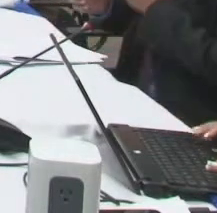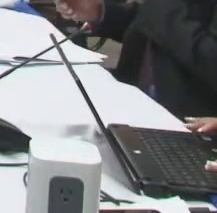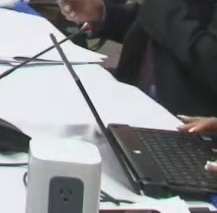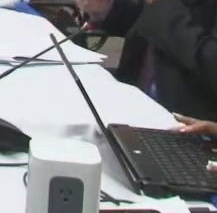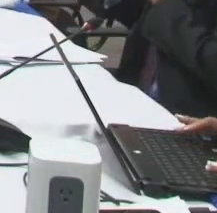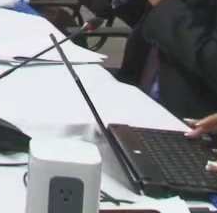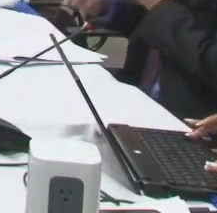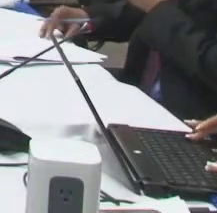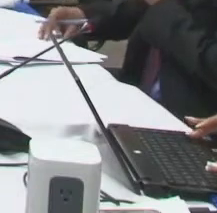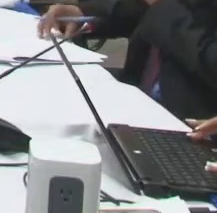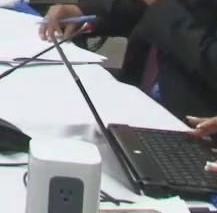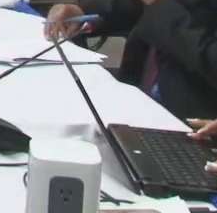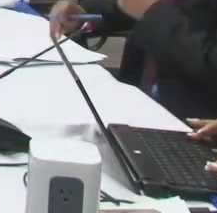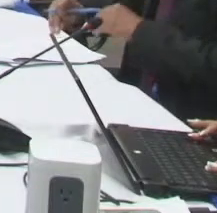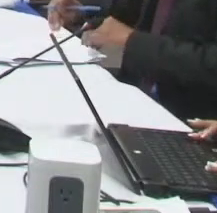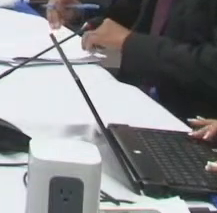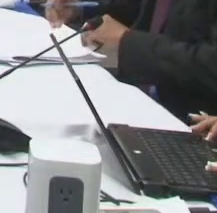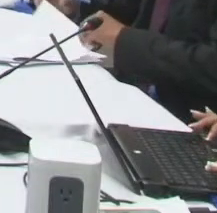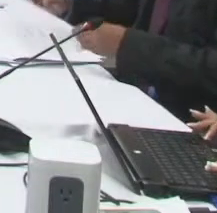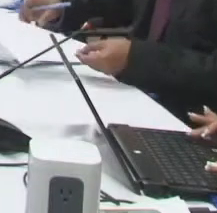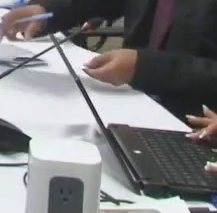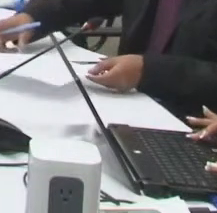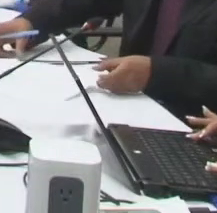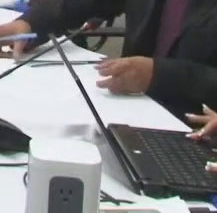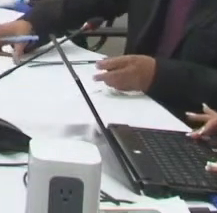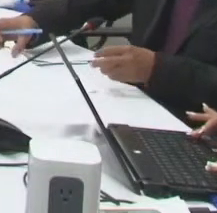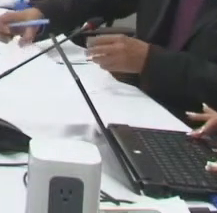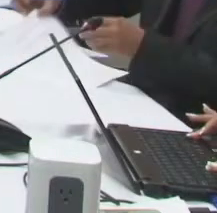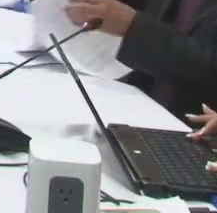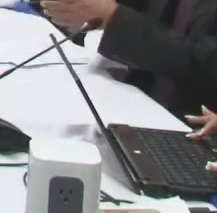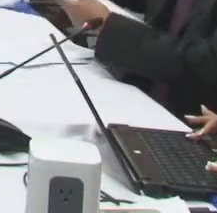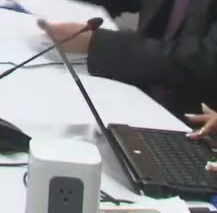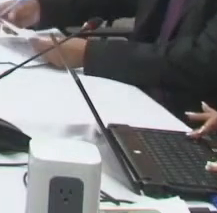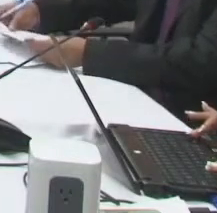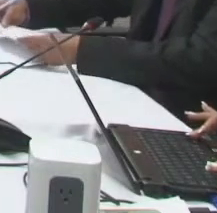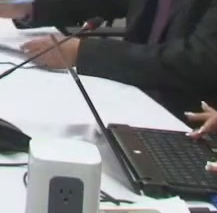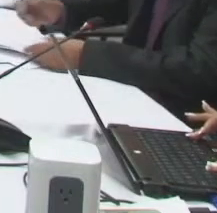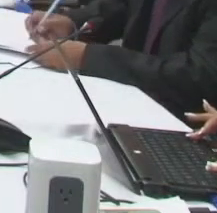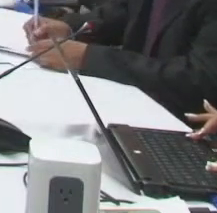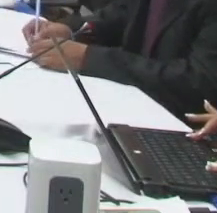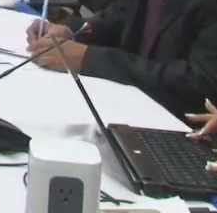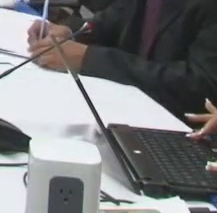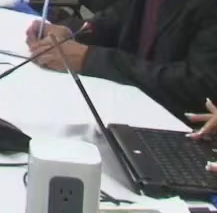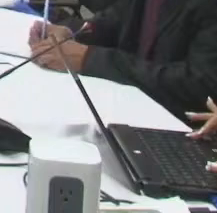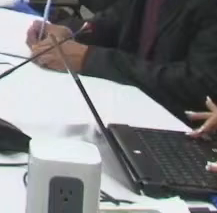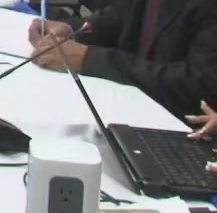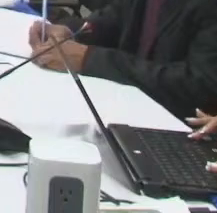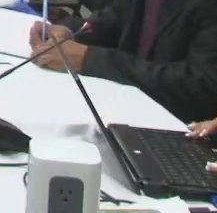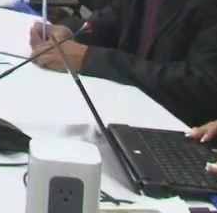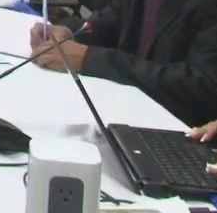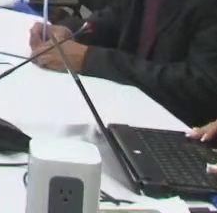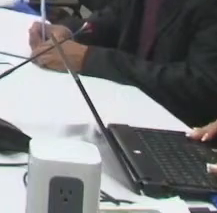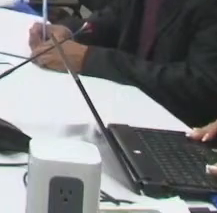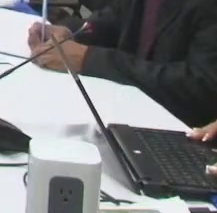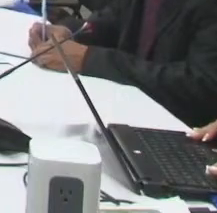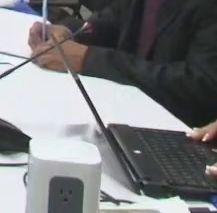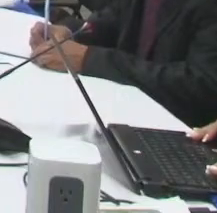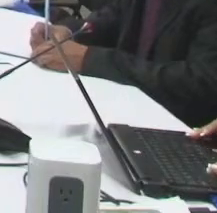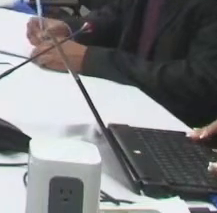Artículo 6, definiciones. Señores diputados, ¿alguna observación? Señora licenciada.